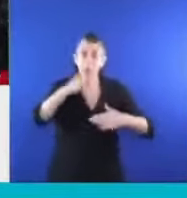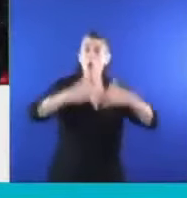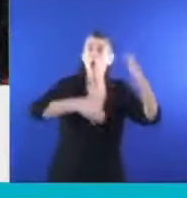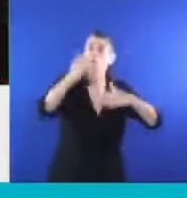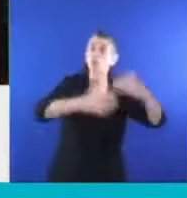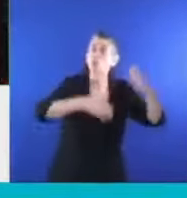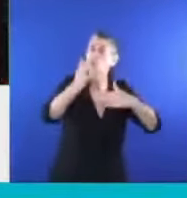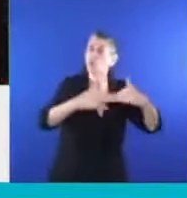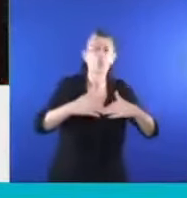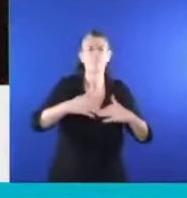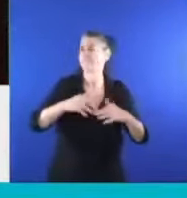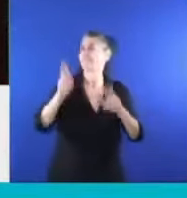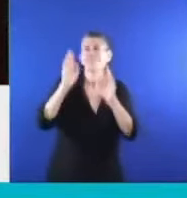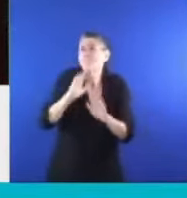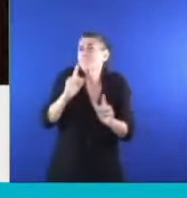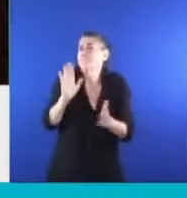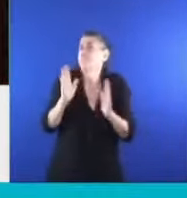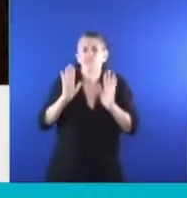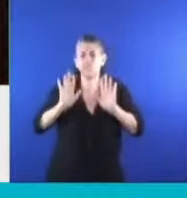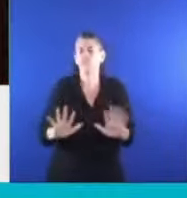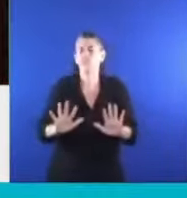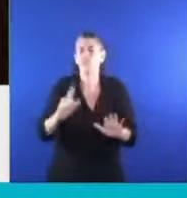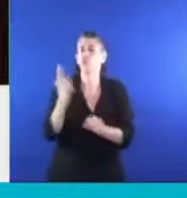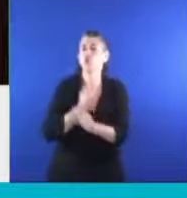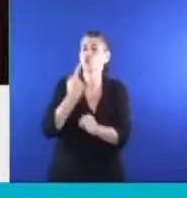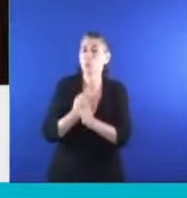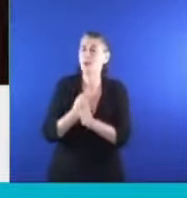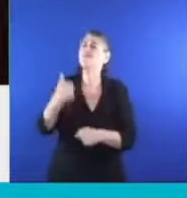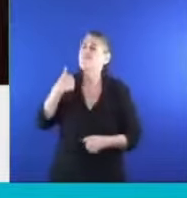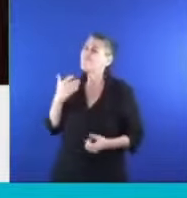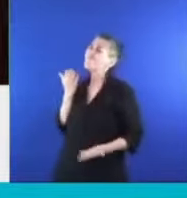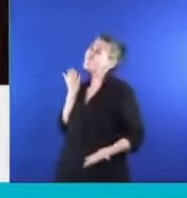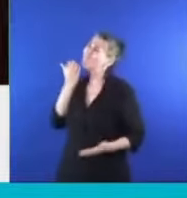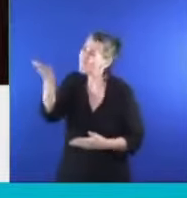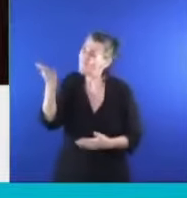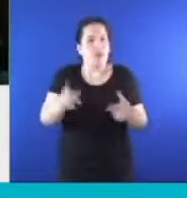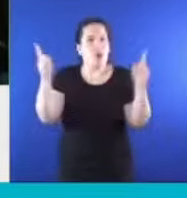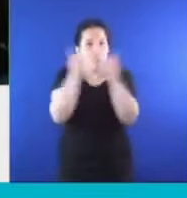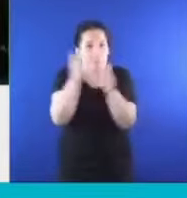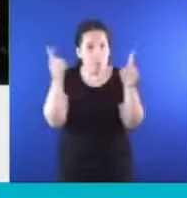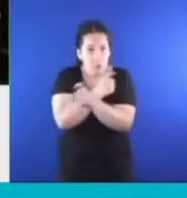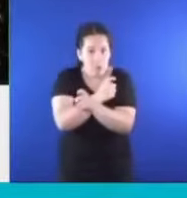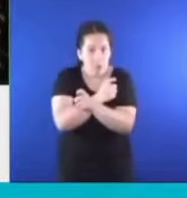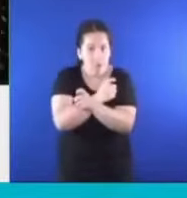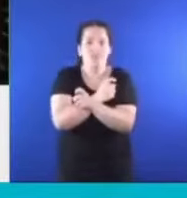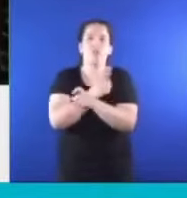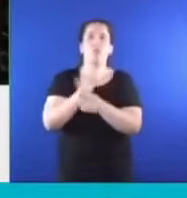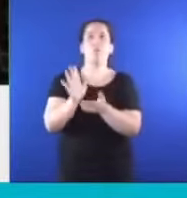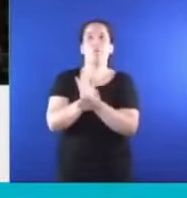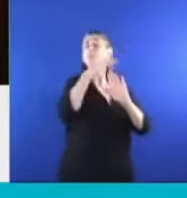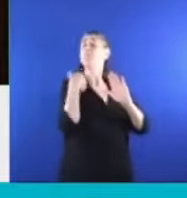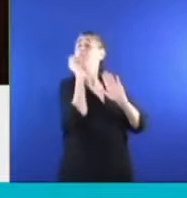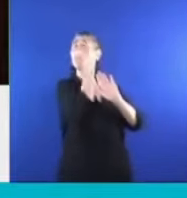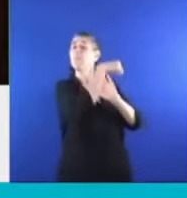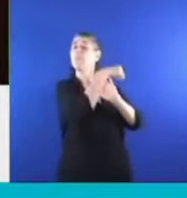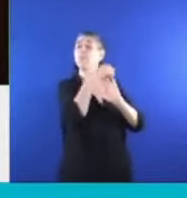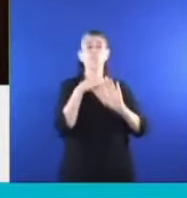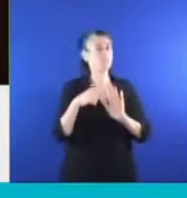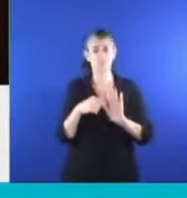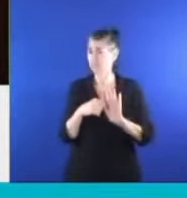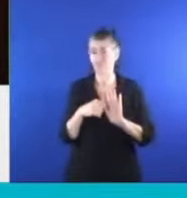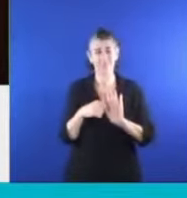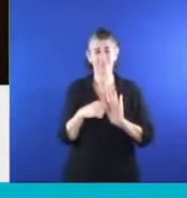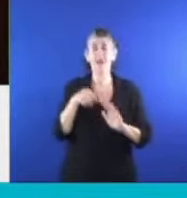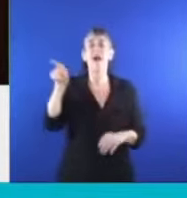construyen no se puede frenar. Y exigimos, las obras se tienen que reiniciar de manera urgente. Para el presidente,